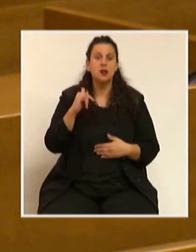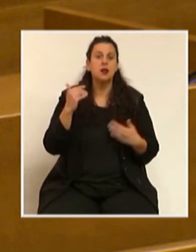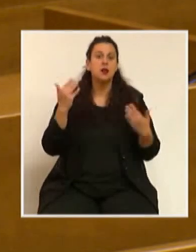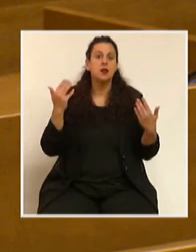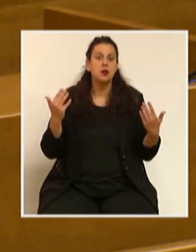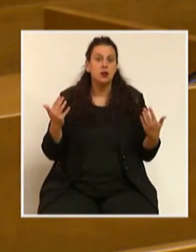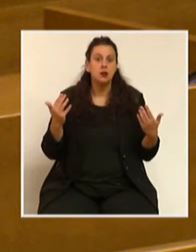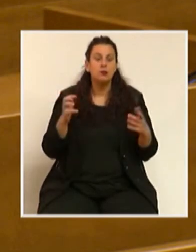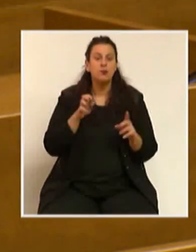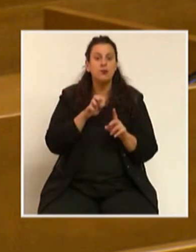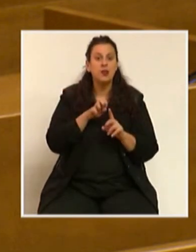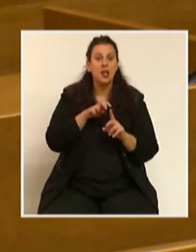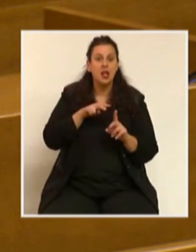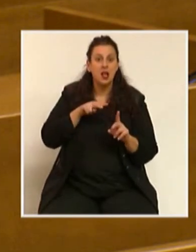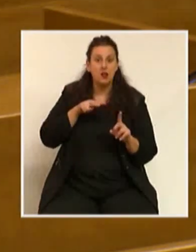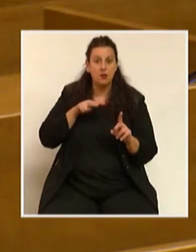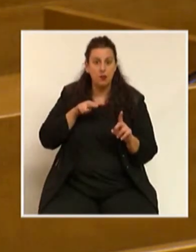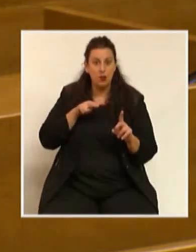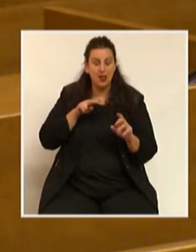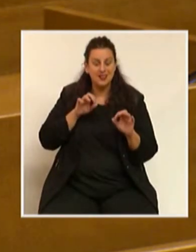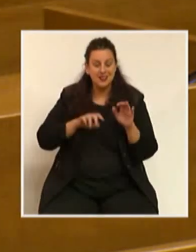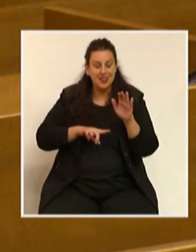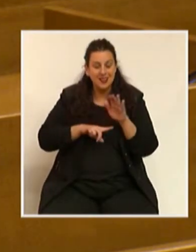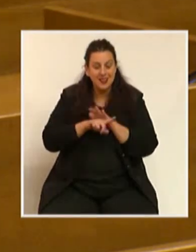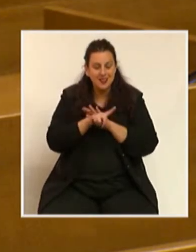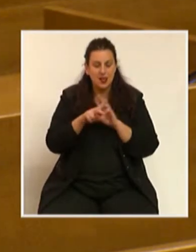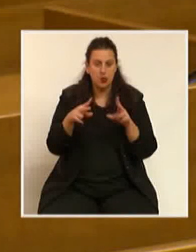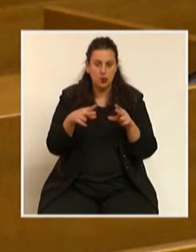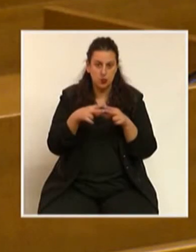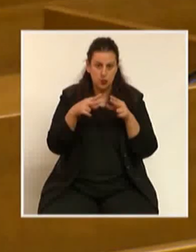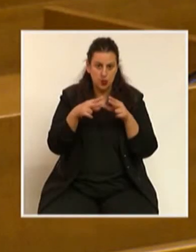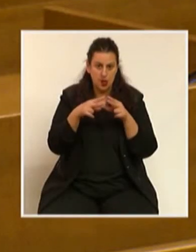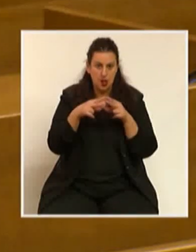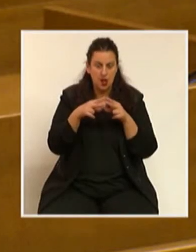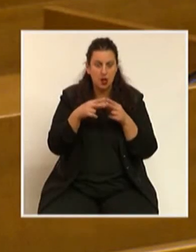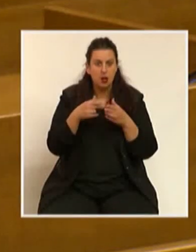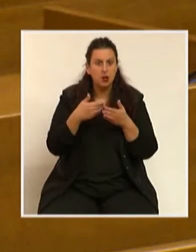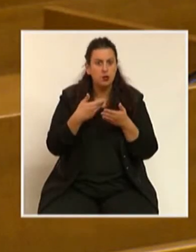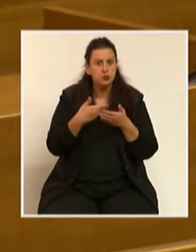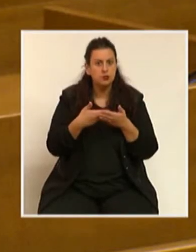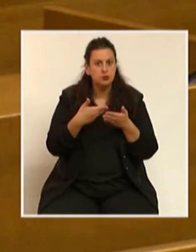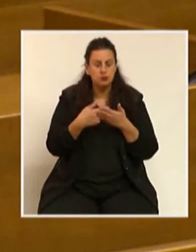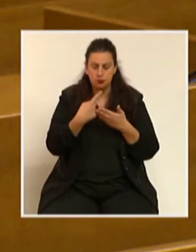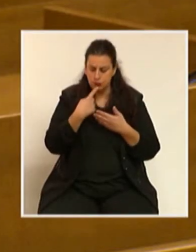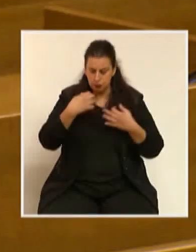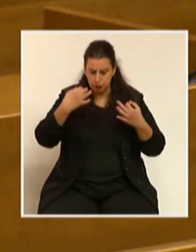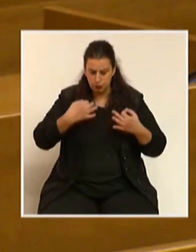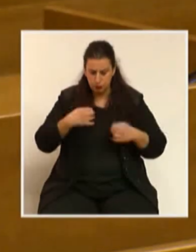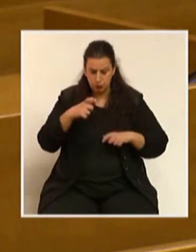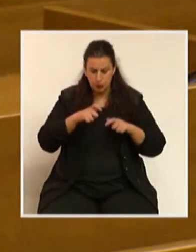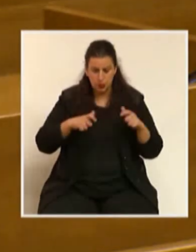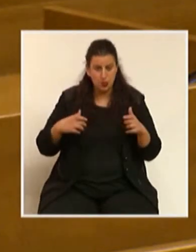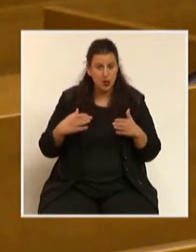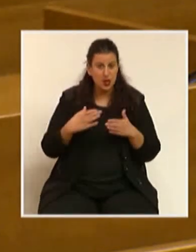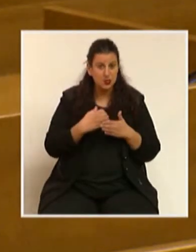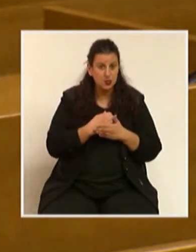maneja un enfoque de desarrollo social, reafirmando que todas las personas con todos los tipos